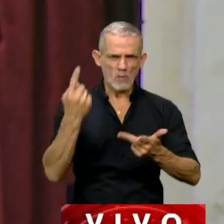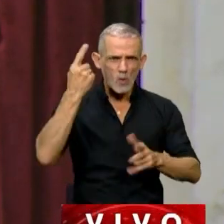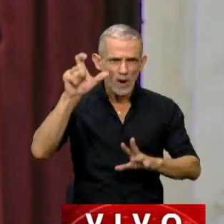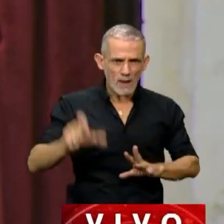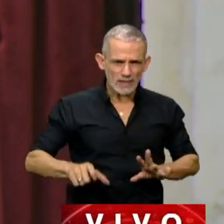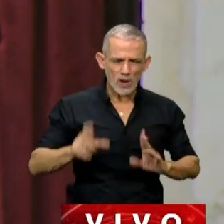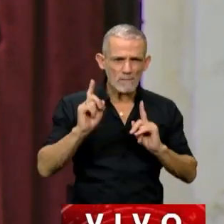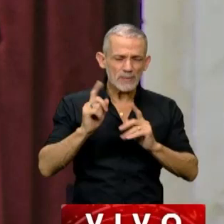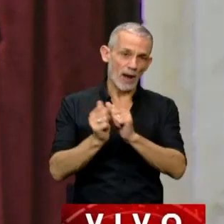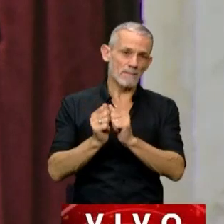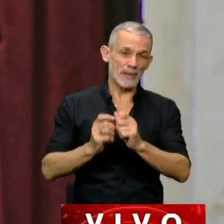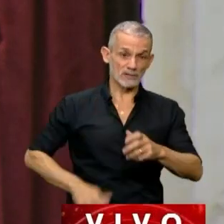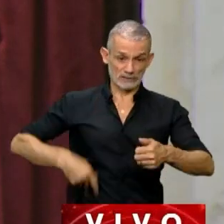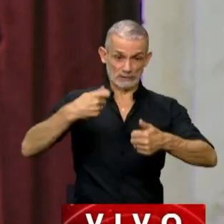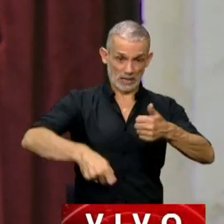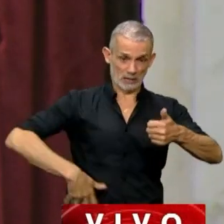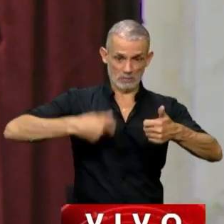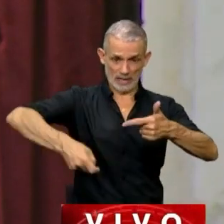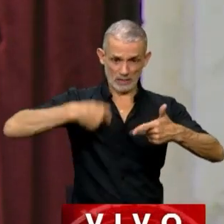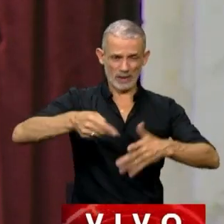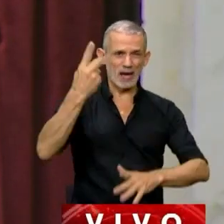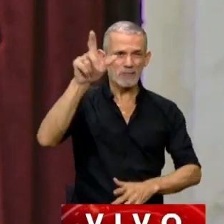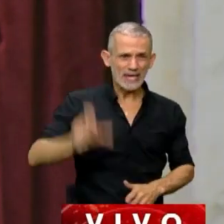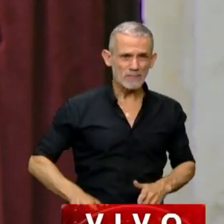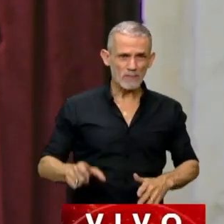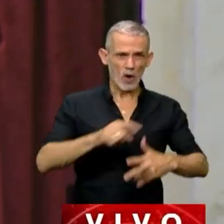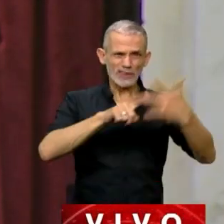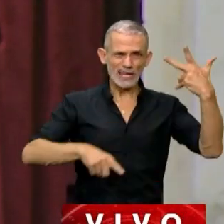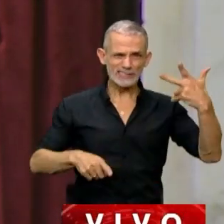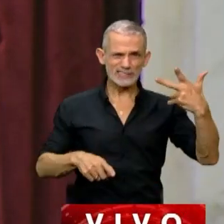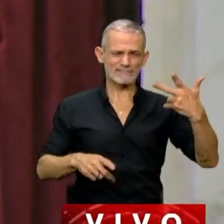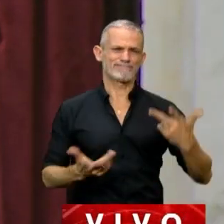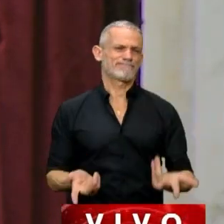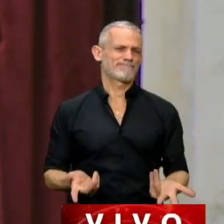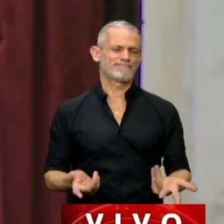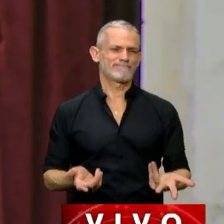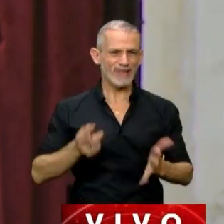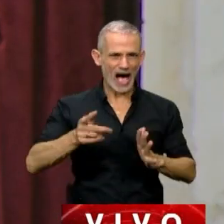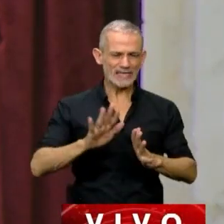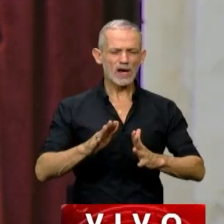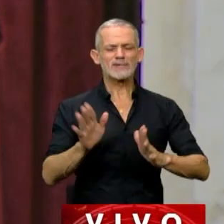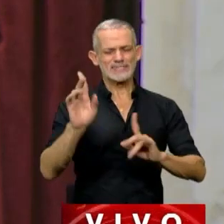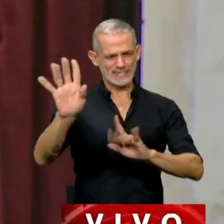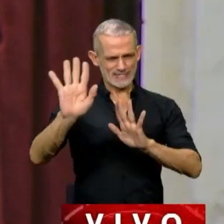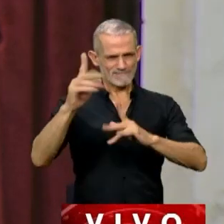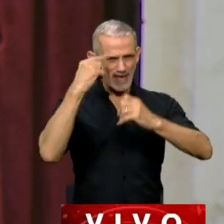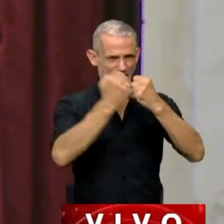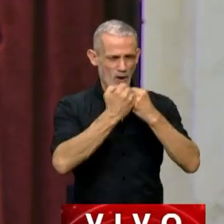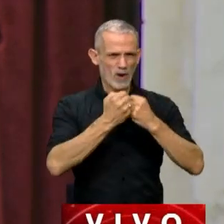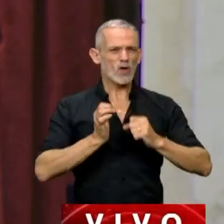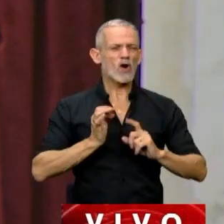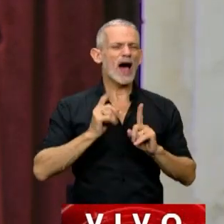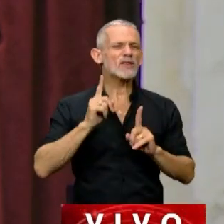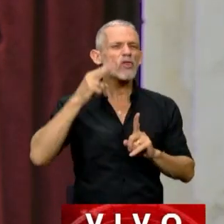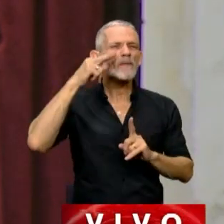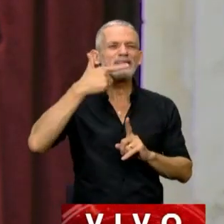solo, que tiene que pagar todos esos tributos. Y en ese camino se planteó el Consenso Fiscal